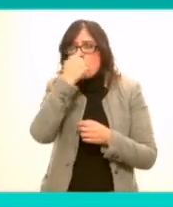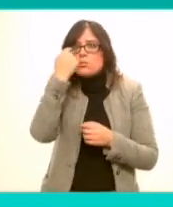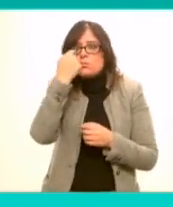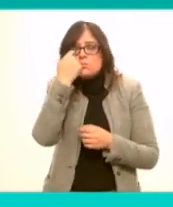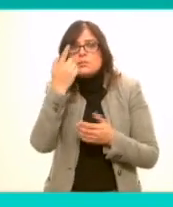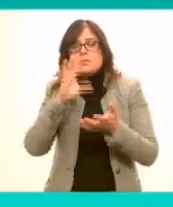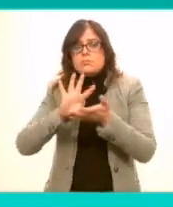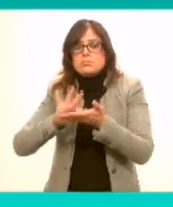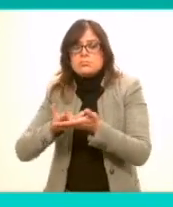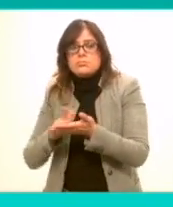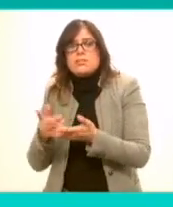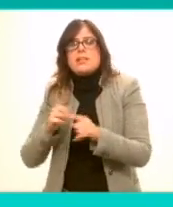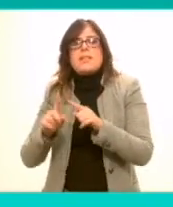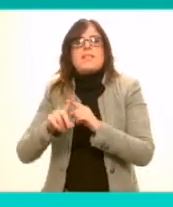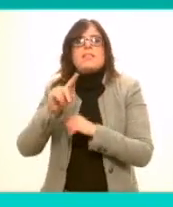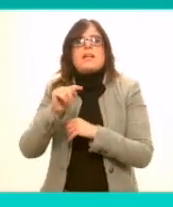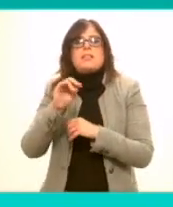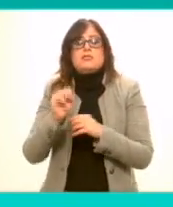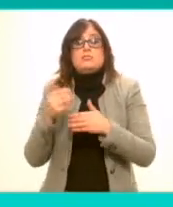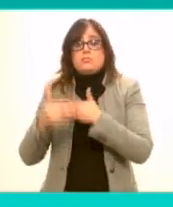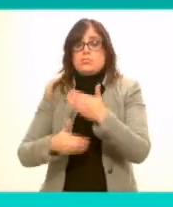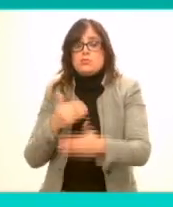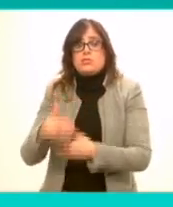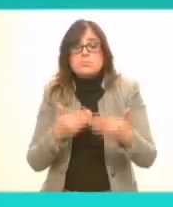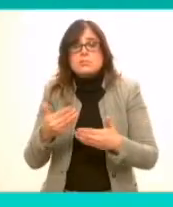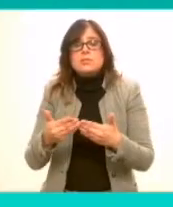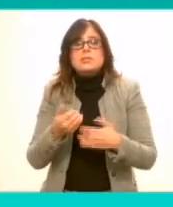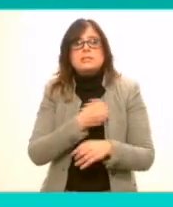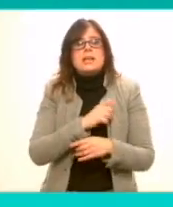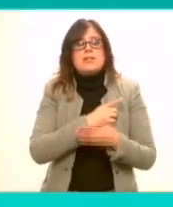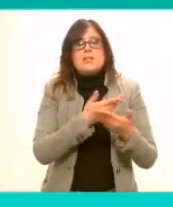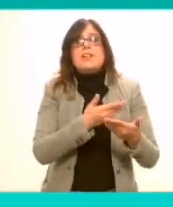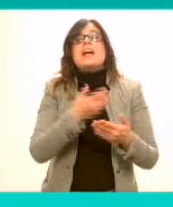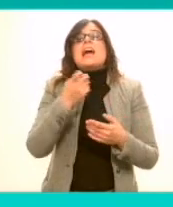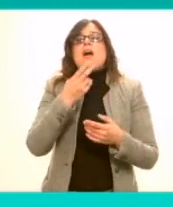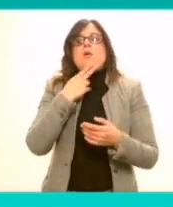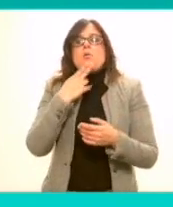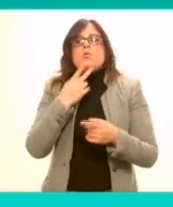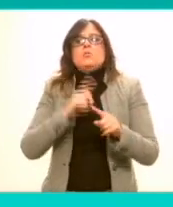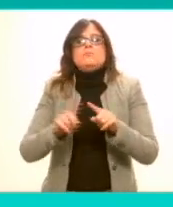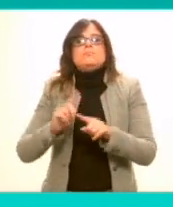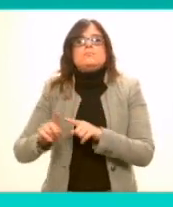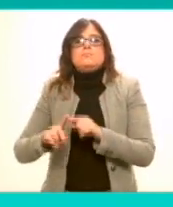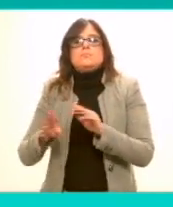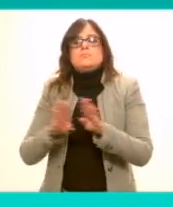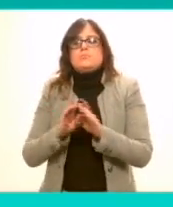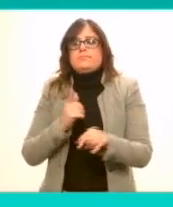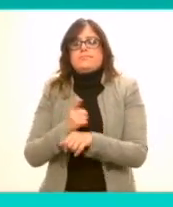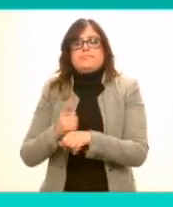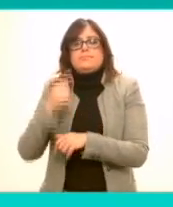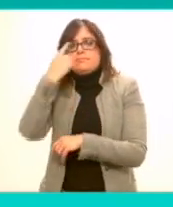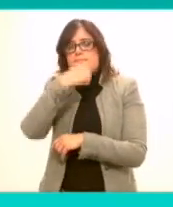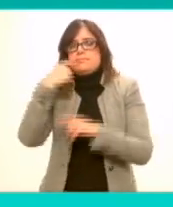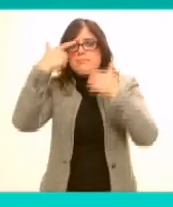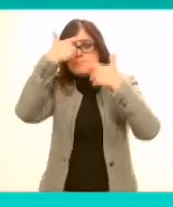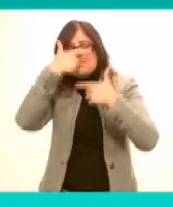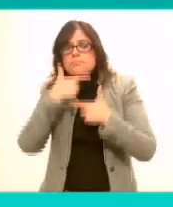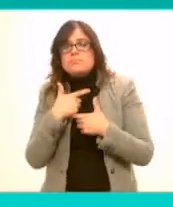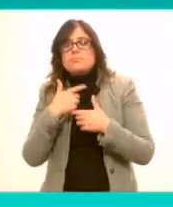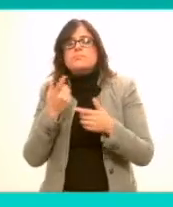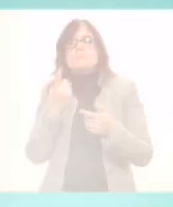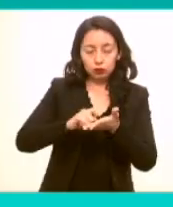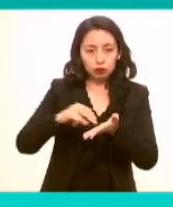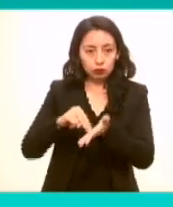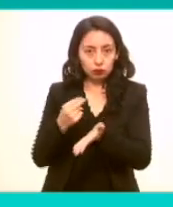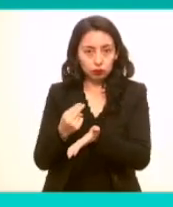con este tipo de datos puesto que en el proceso de operación utilizan una funcionalidad de verificación facial uno